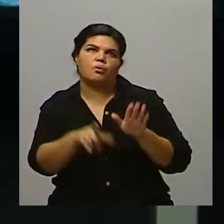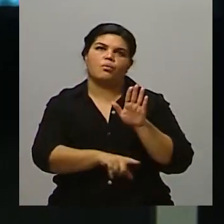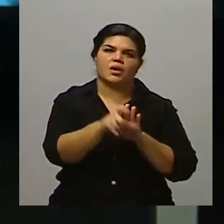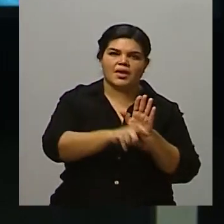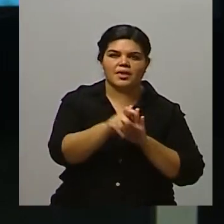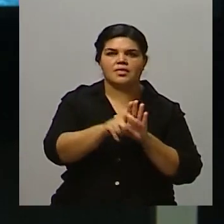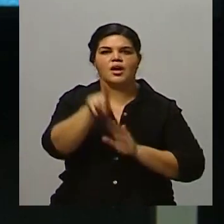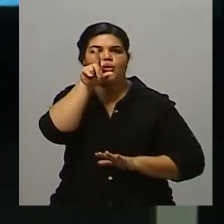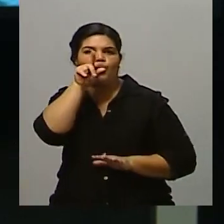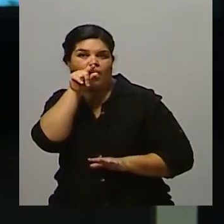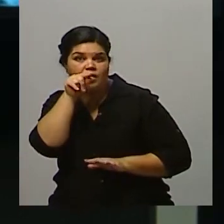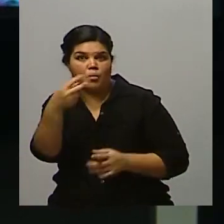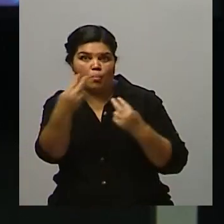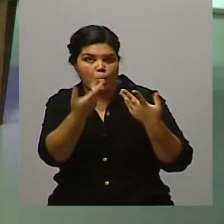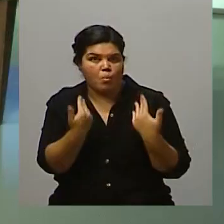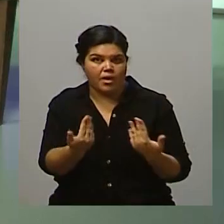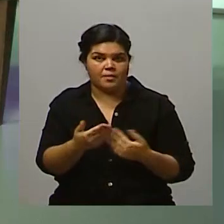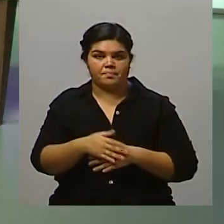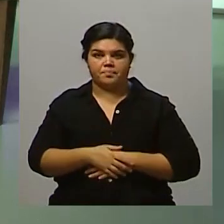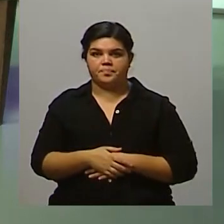en Facebook y en Twitter. Ya volvemos.